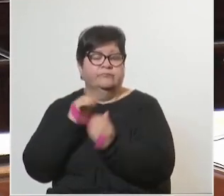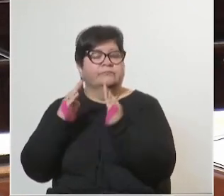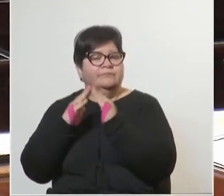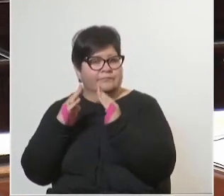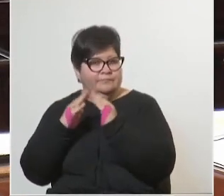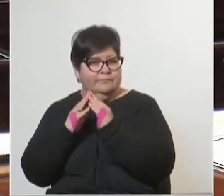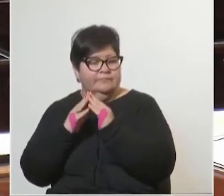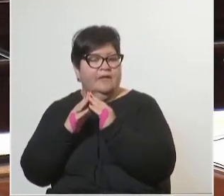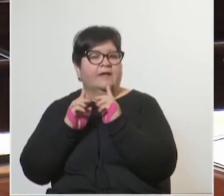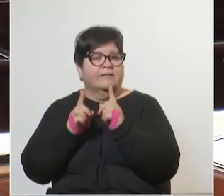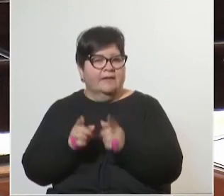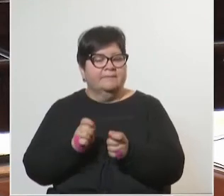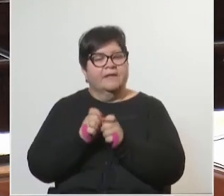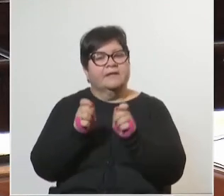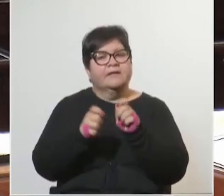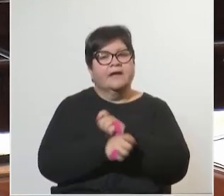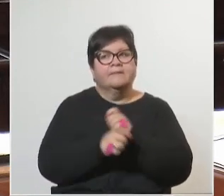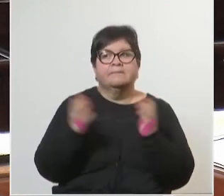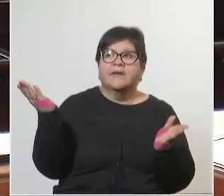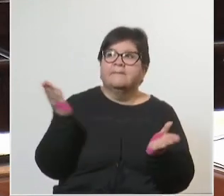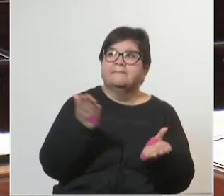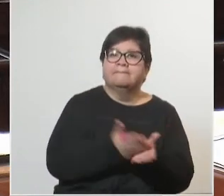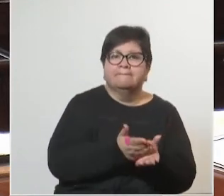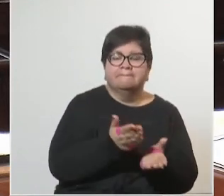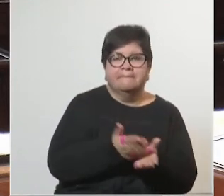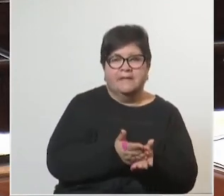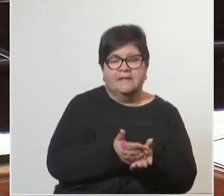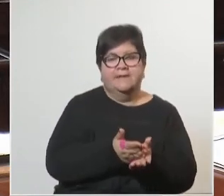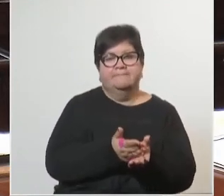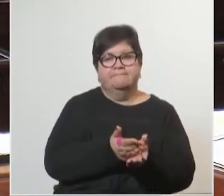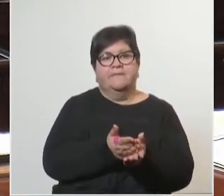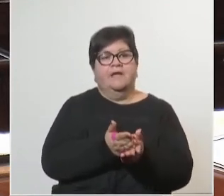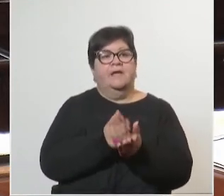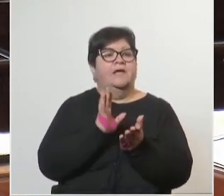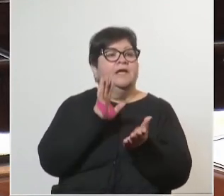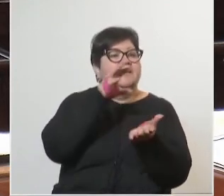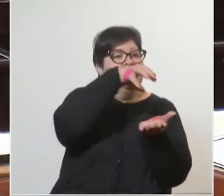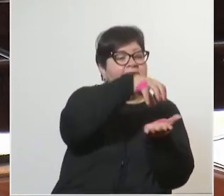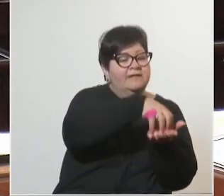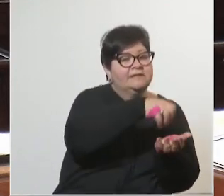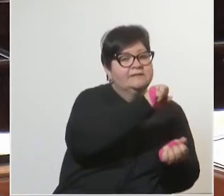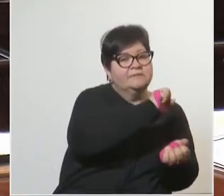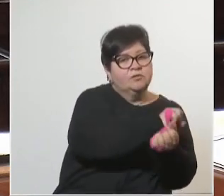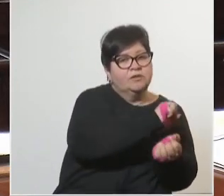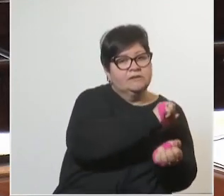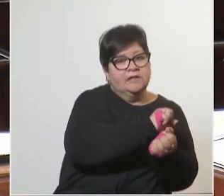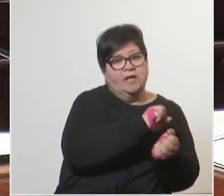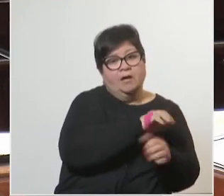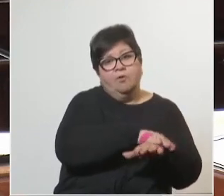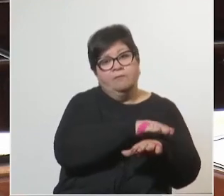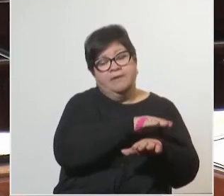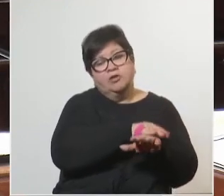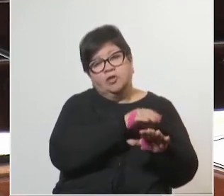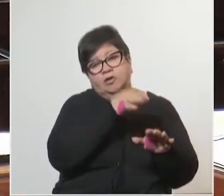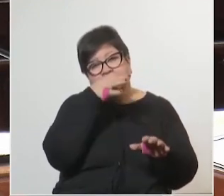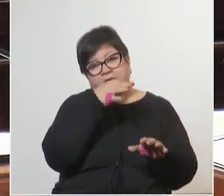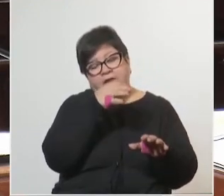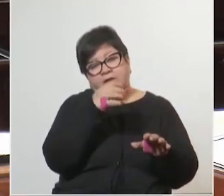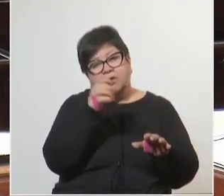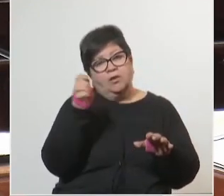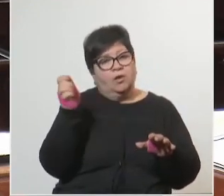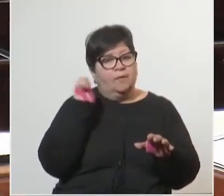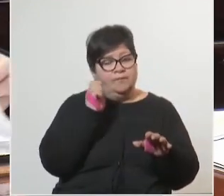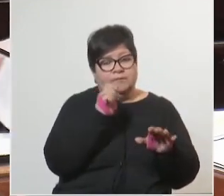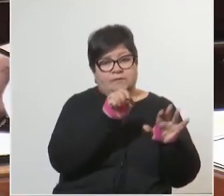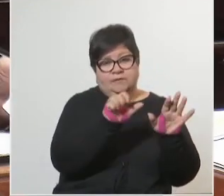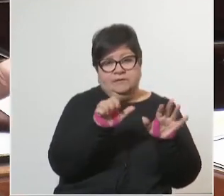la conversión de la pena originaria de reclusión en un establecimiento carcelario al momento de cumplir 65 años por la pena